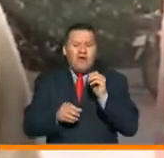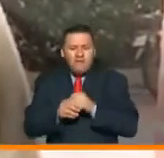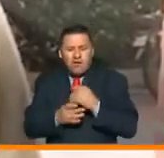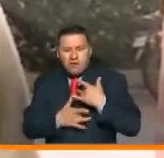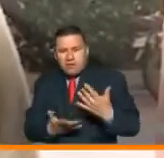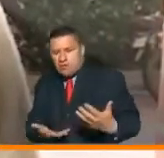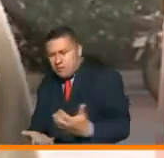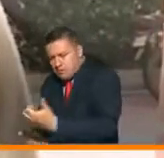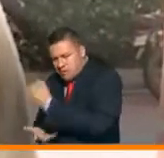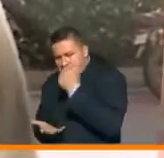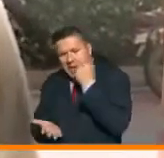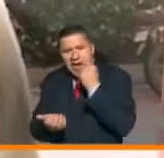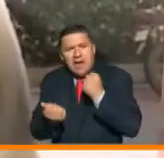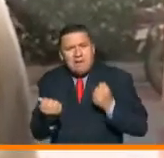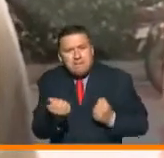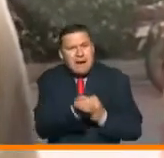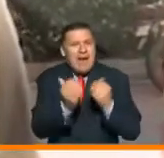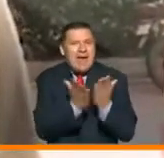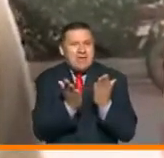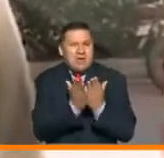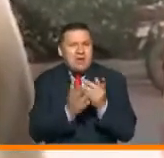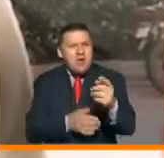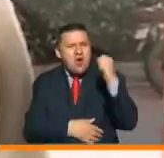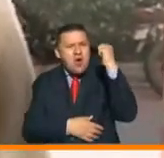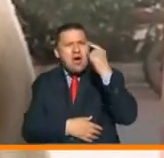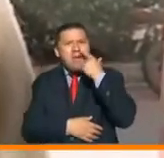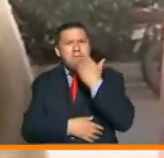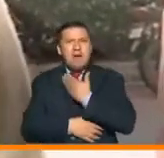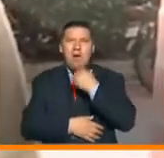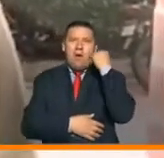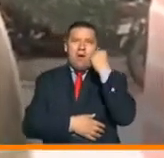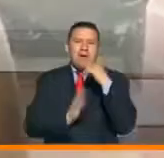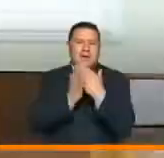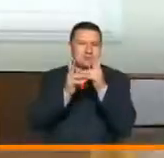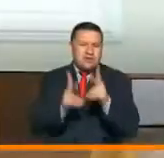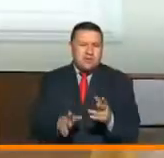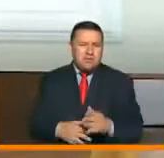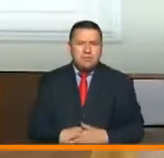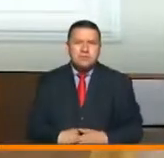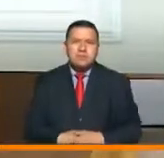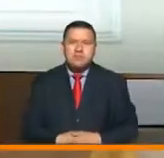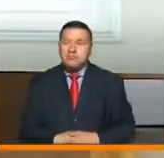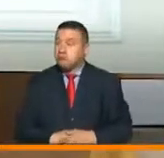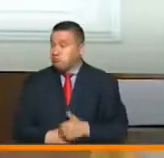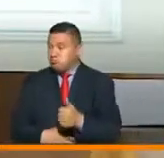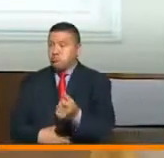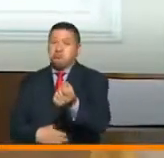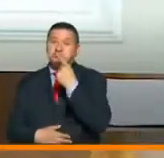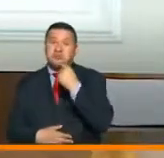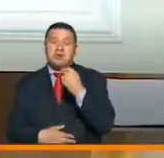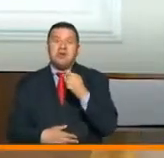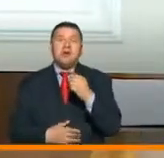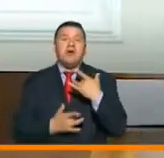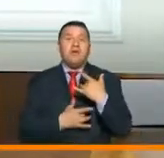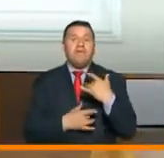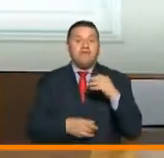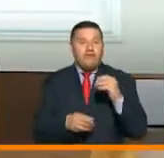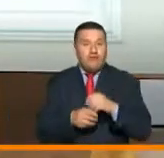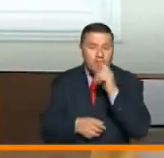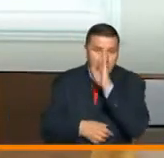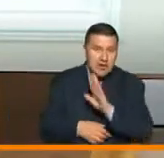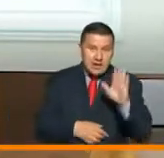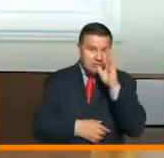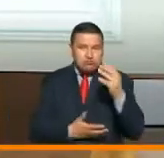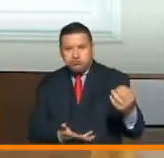la Educación y cómo se benefician los padres y los estudiantes. Muy buena pregunta. El Fondo Solidario